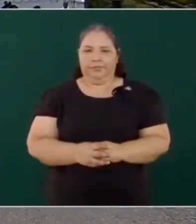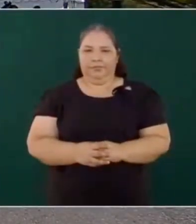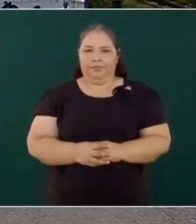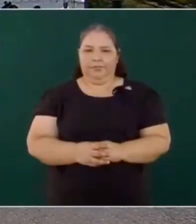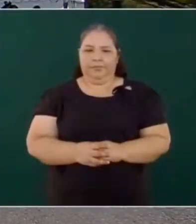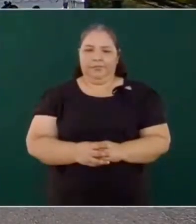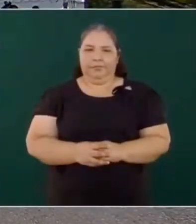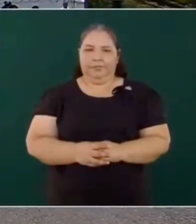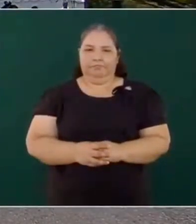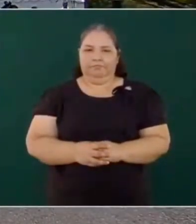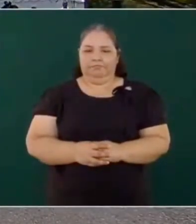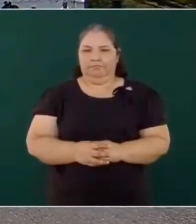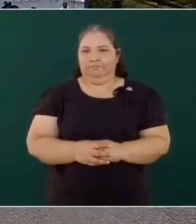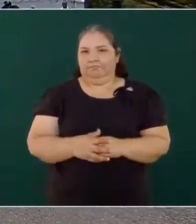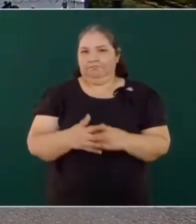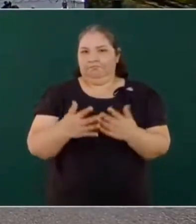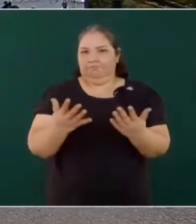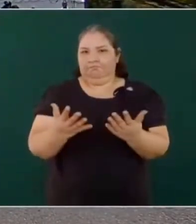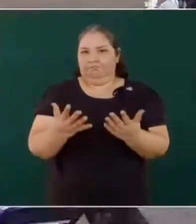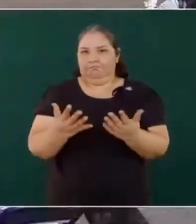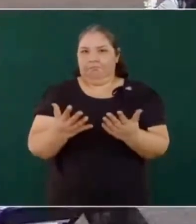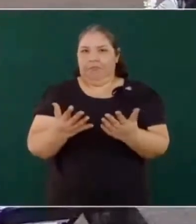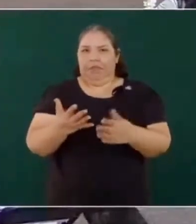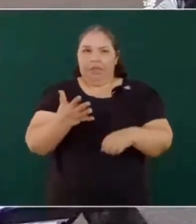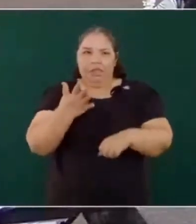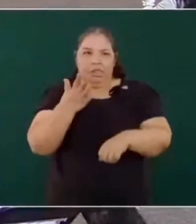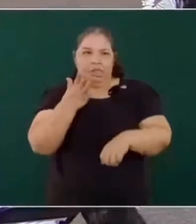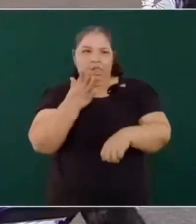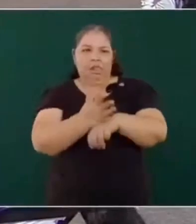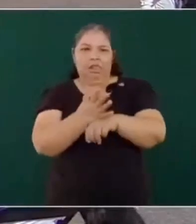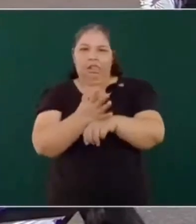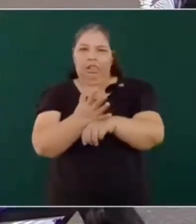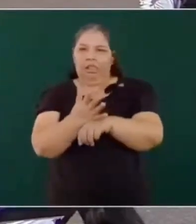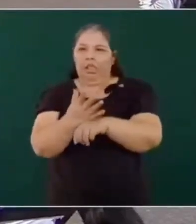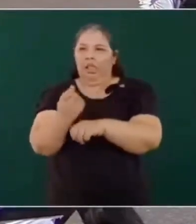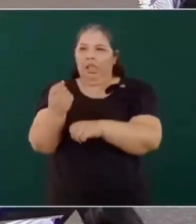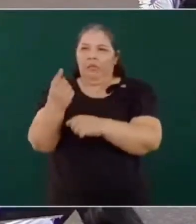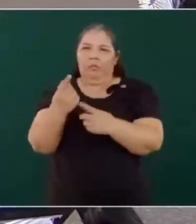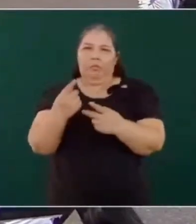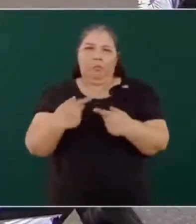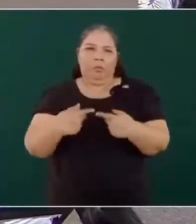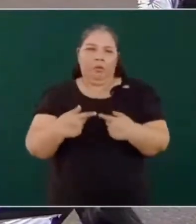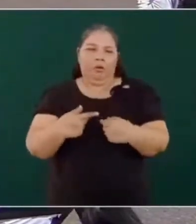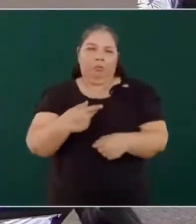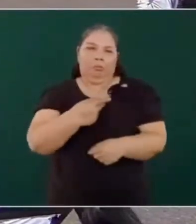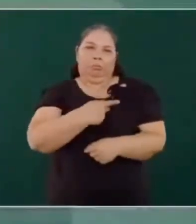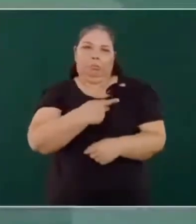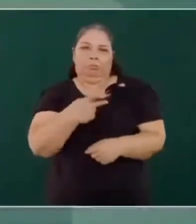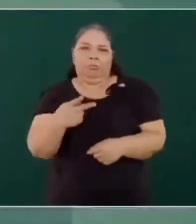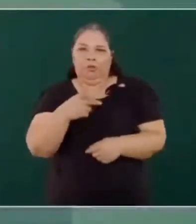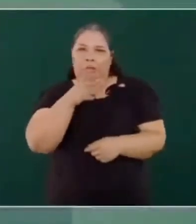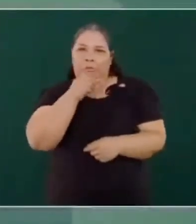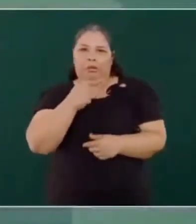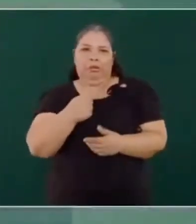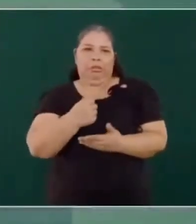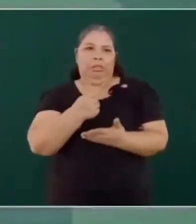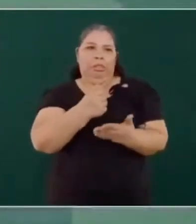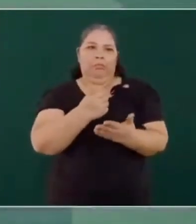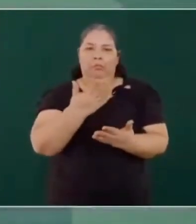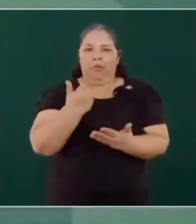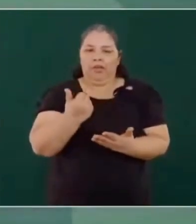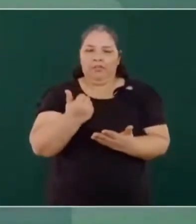donde solo se castigaba al que no tenía con qué comprar su inocencia. Y así